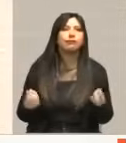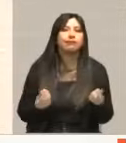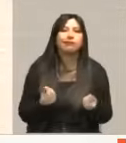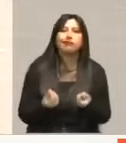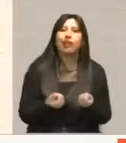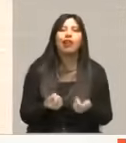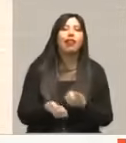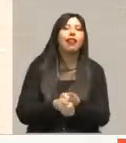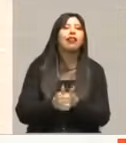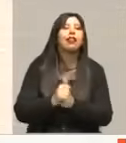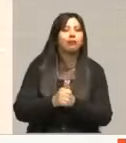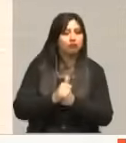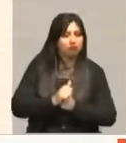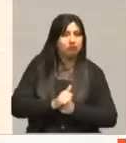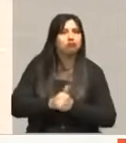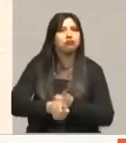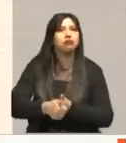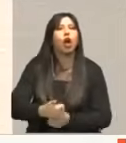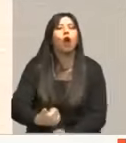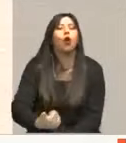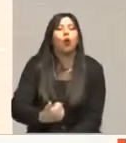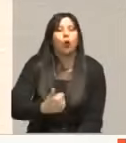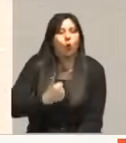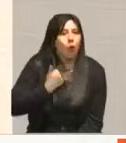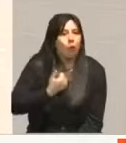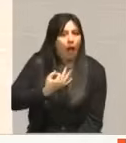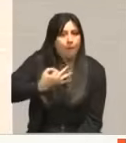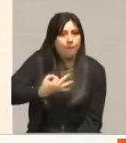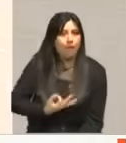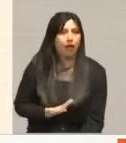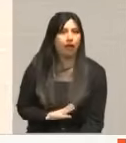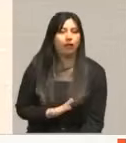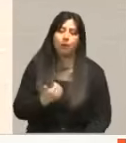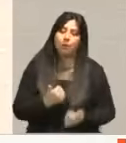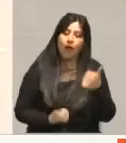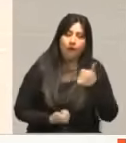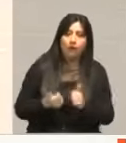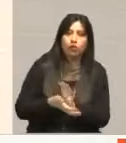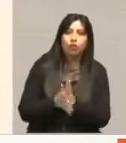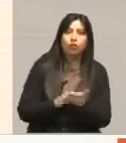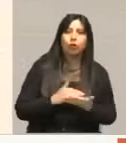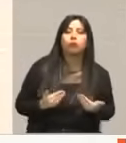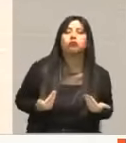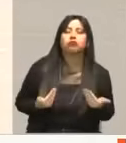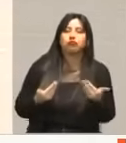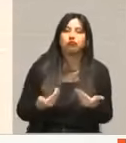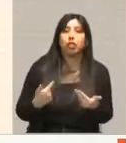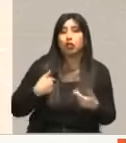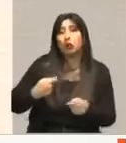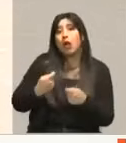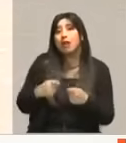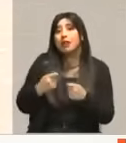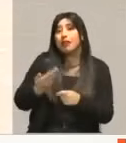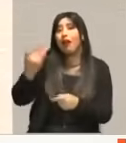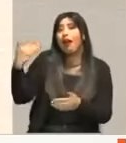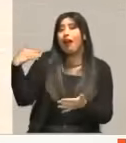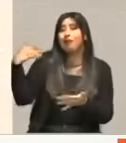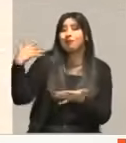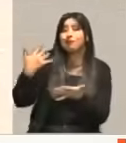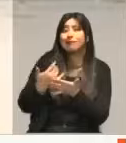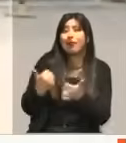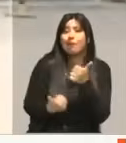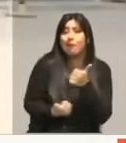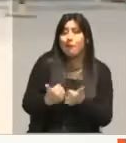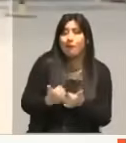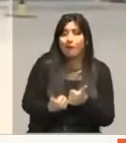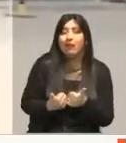a cumplir de la mejor manera y entregar todo el profesionalismo que he tratado de hacer durante todos estos años de carrera